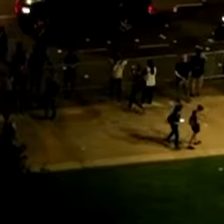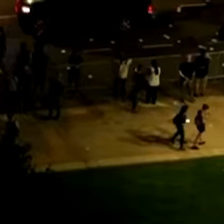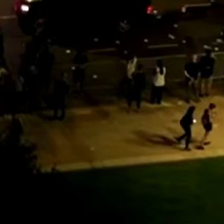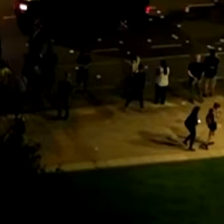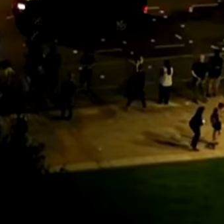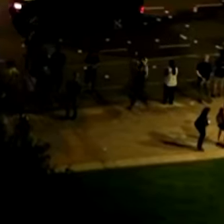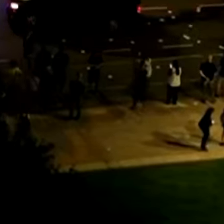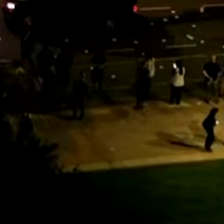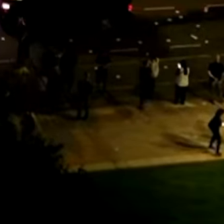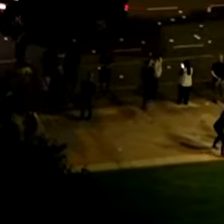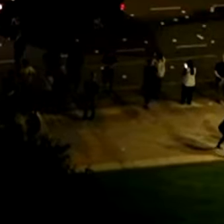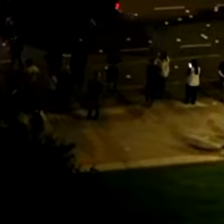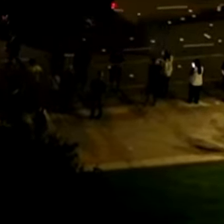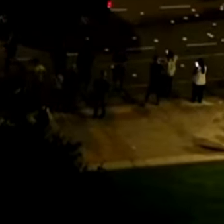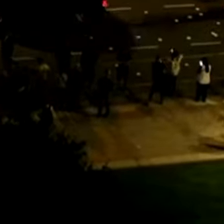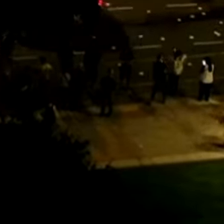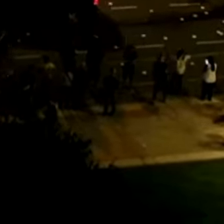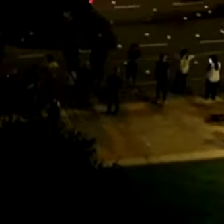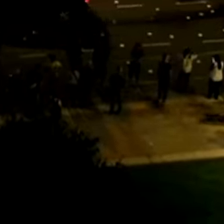el acompañamiento